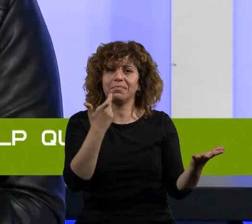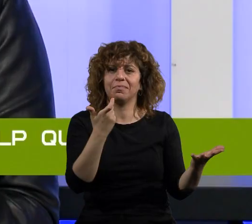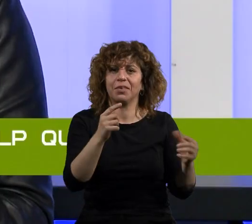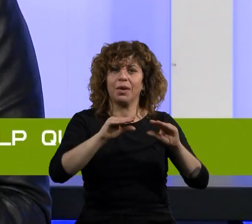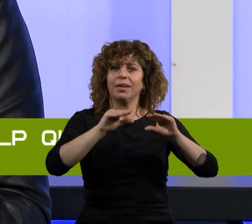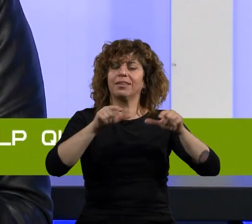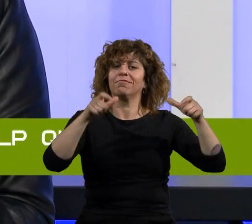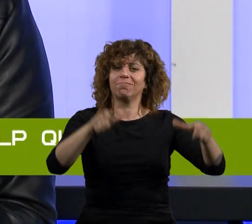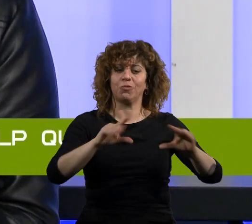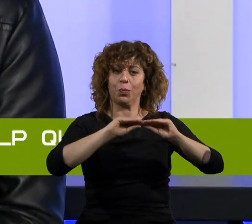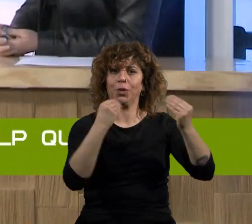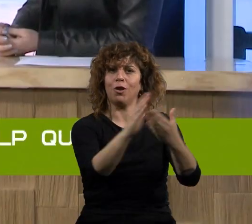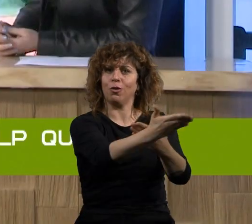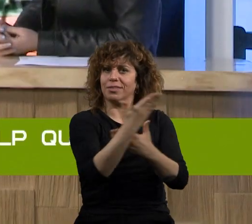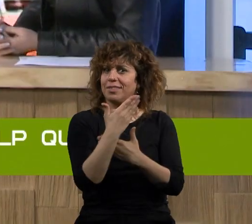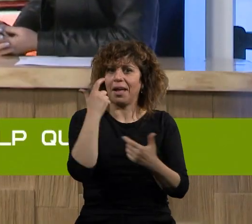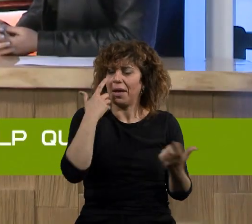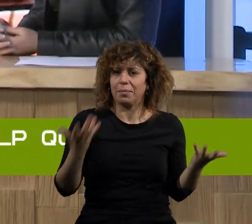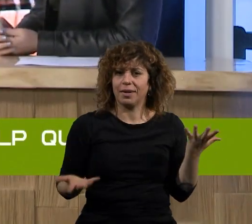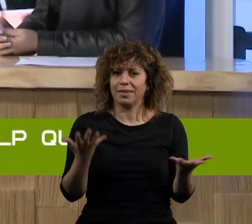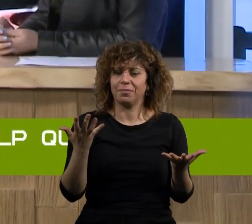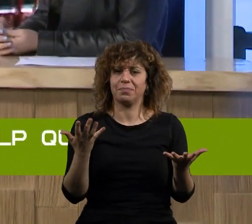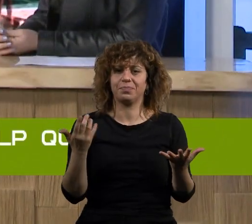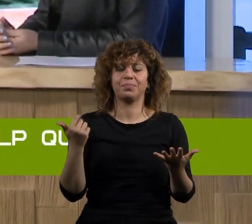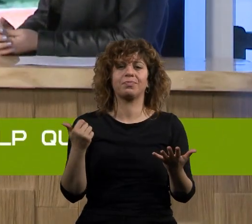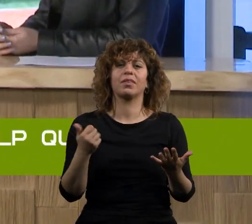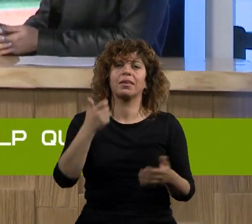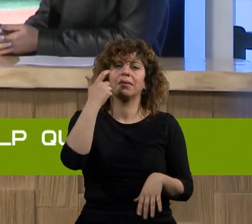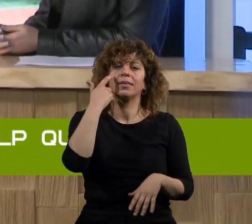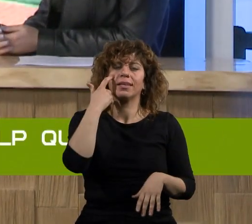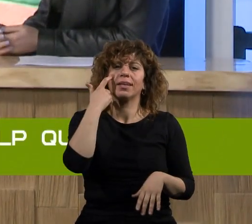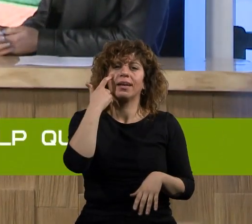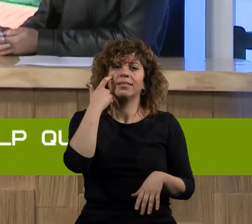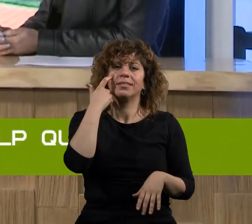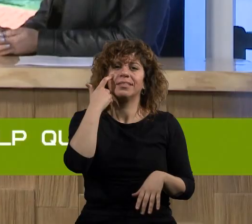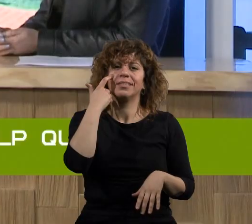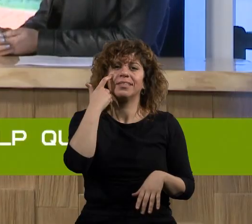vinilo, ¿no? Que habéis traído además. Sí, lo pues aquí mira, guardado. esta es la última obra de arte nuestra.